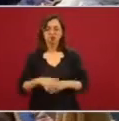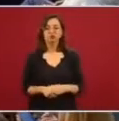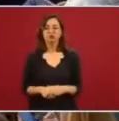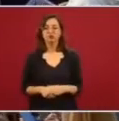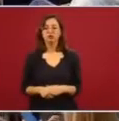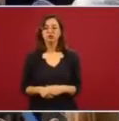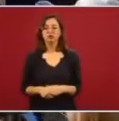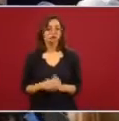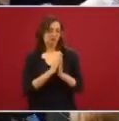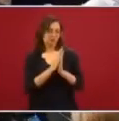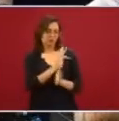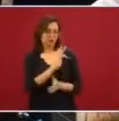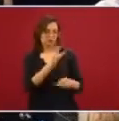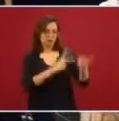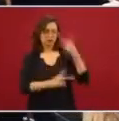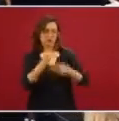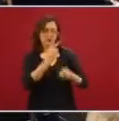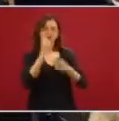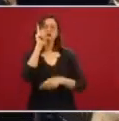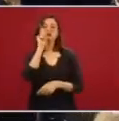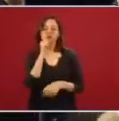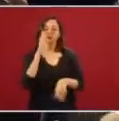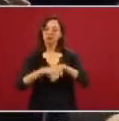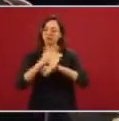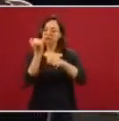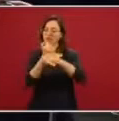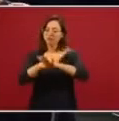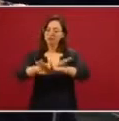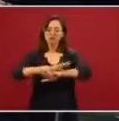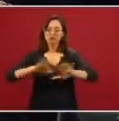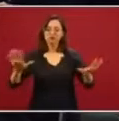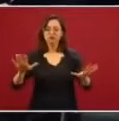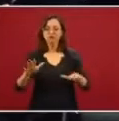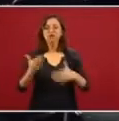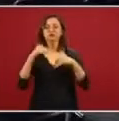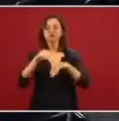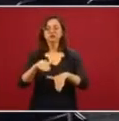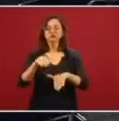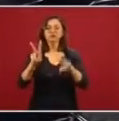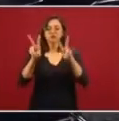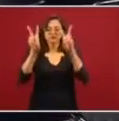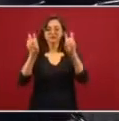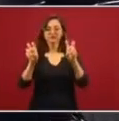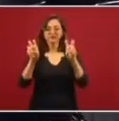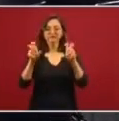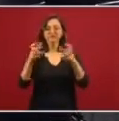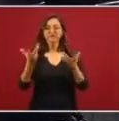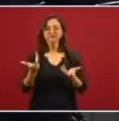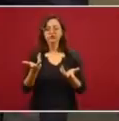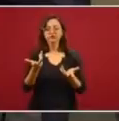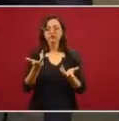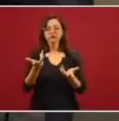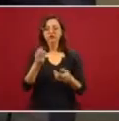nos ayuda este para informar más sobre el tema y que de